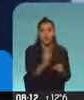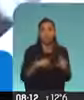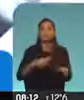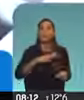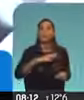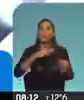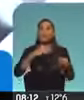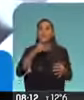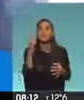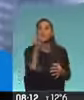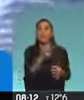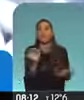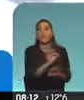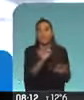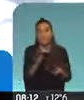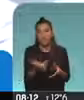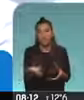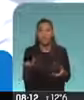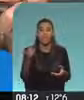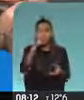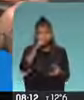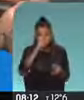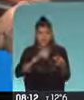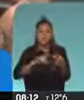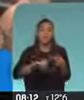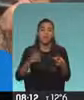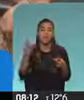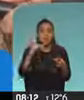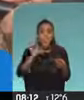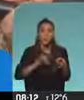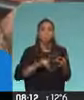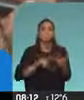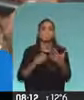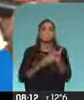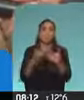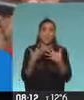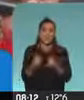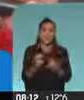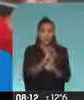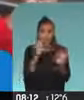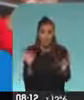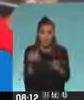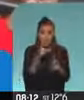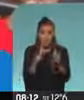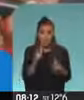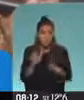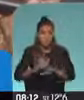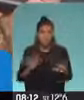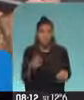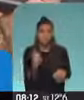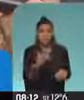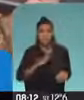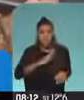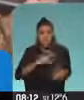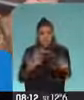no tuvimos respuesta ni del hospital, ni de la provincia, ni del Ministerio de Salud. Todavía tenemos faltante,